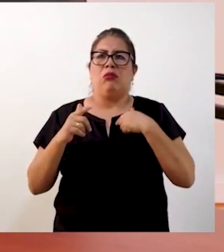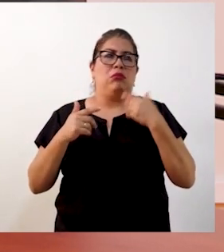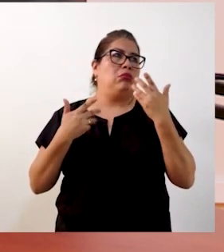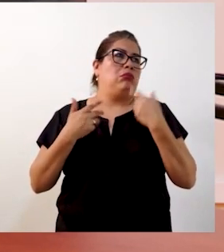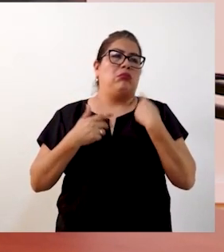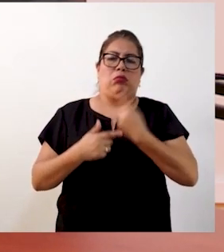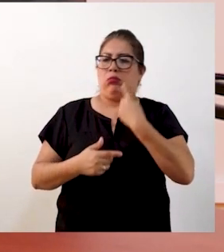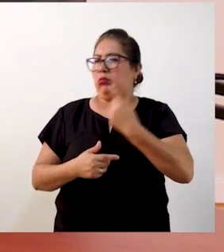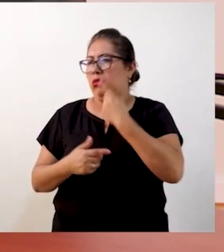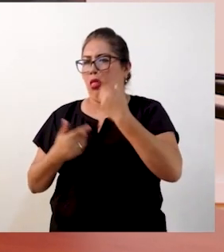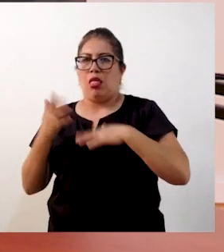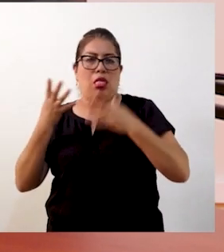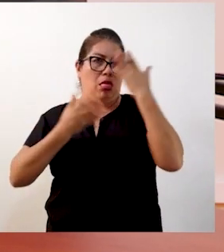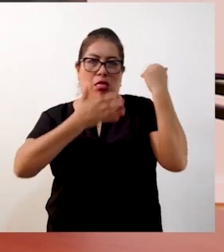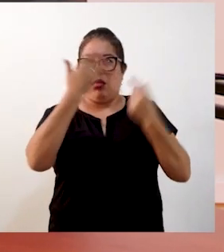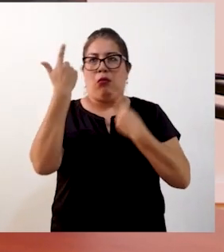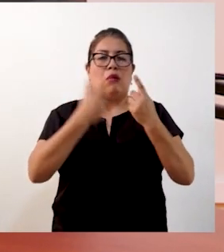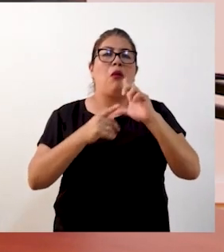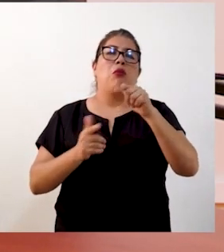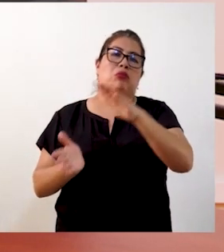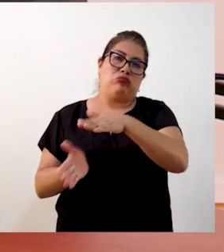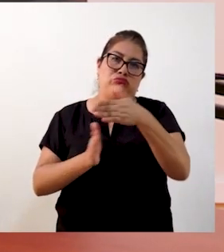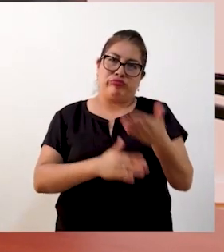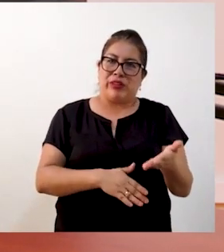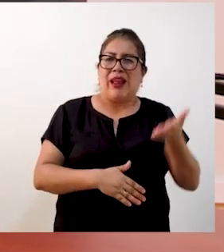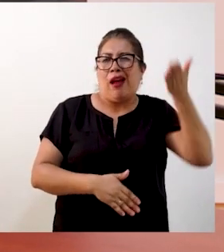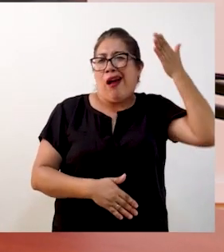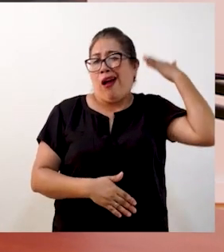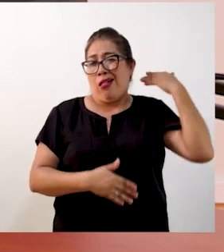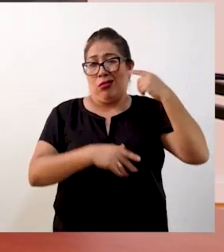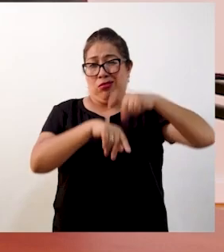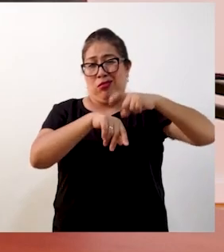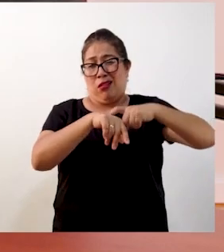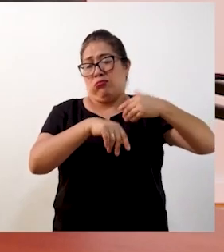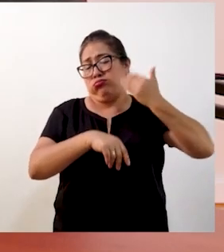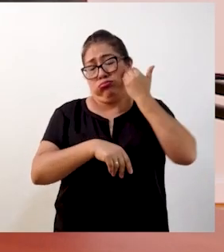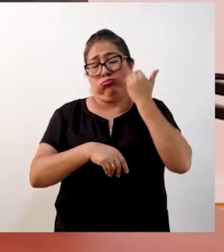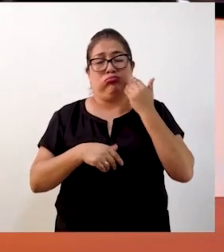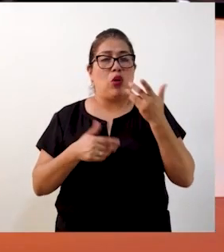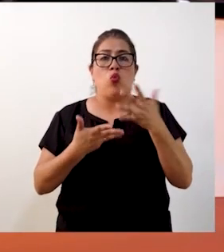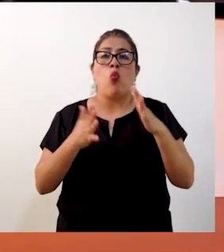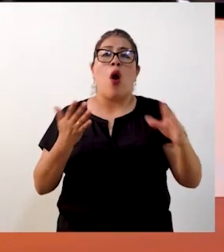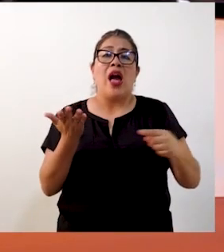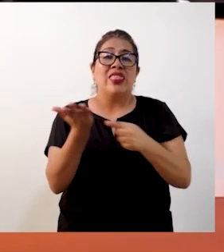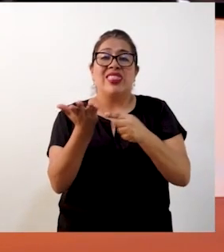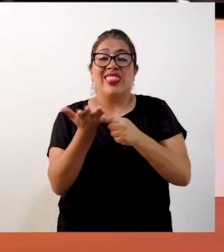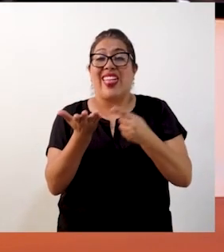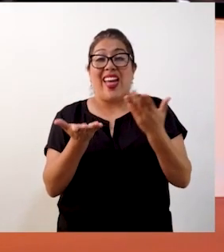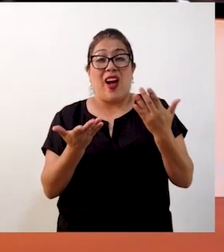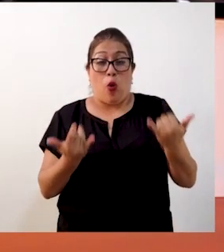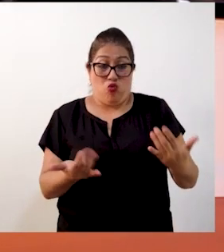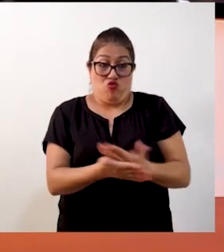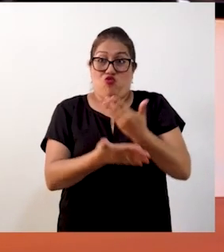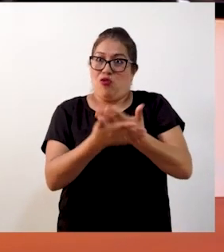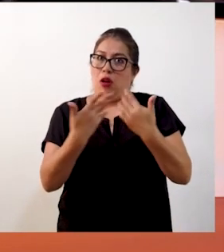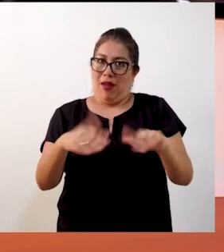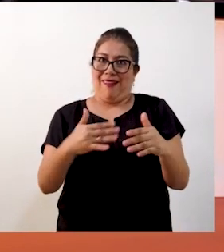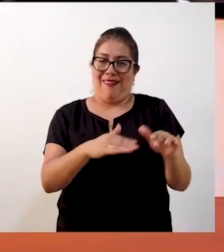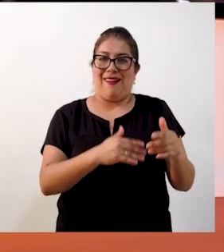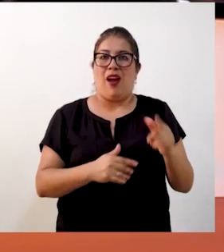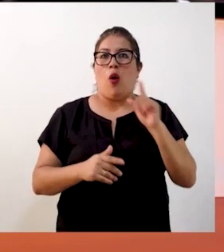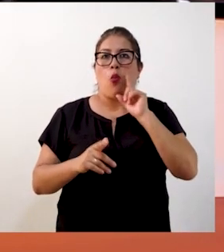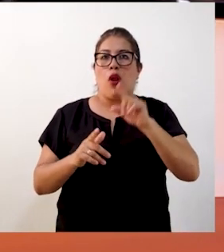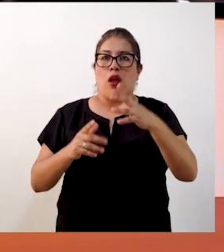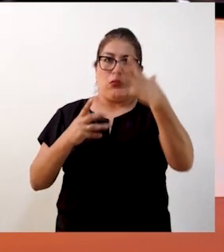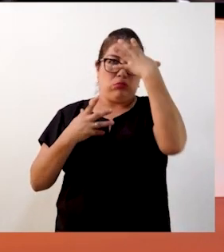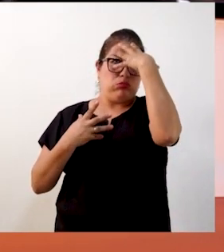finalmente se murió. Como en la época del doctor Alzheimer no tenían las tecnologías que se tiene ahora, como por ejemplo